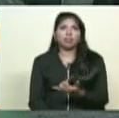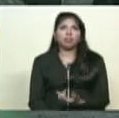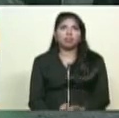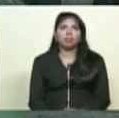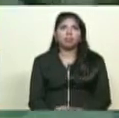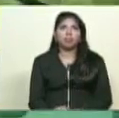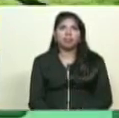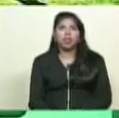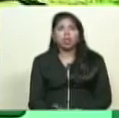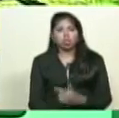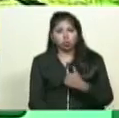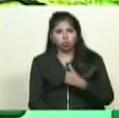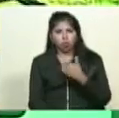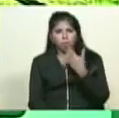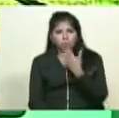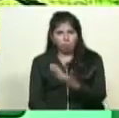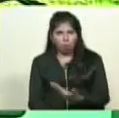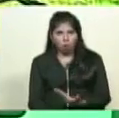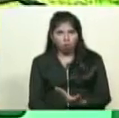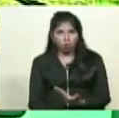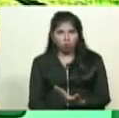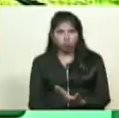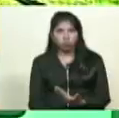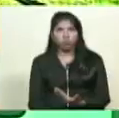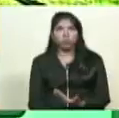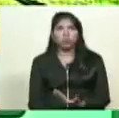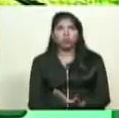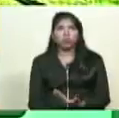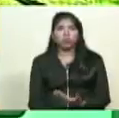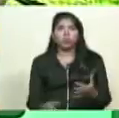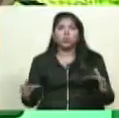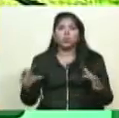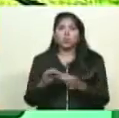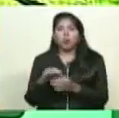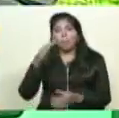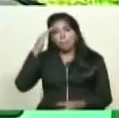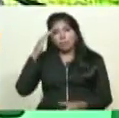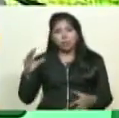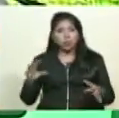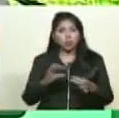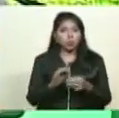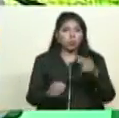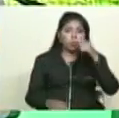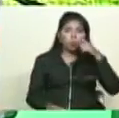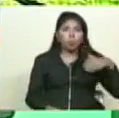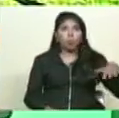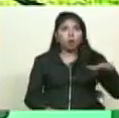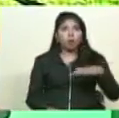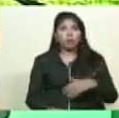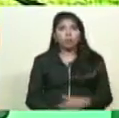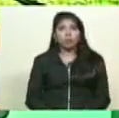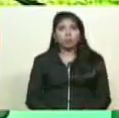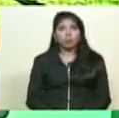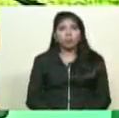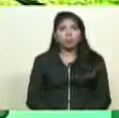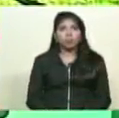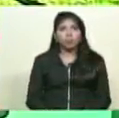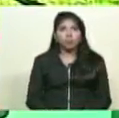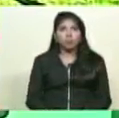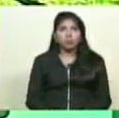Y yo propongo, lo que voy a decir es para hacerlo en unión cívico-militar ya. ¡Decreto! Es